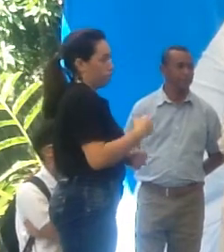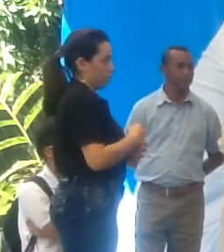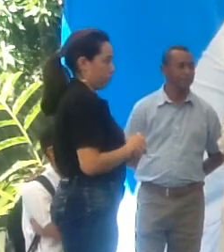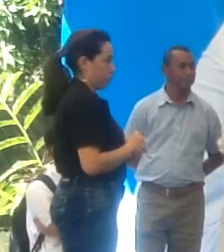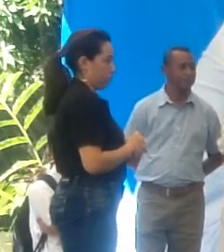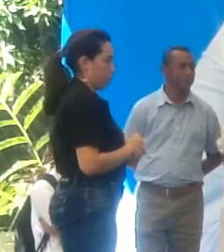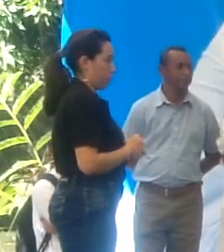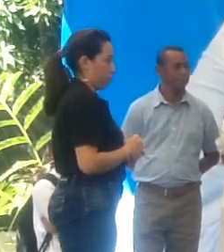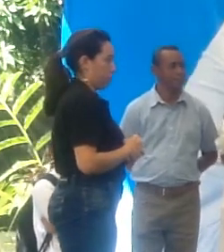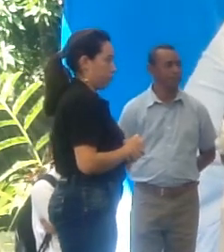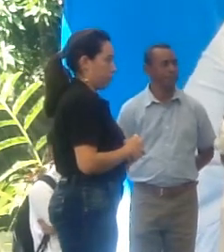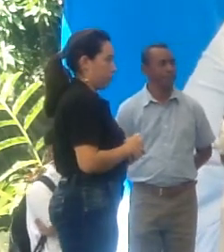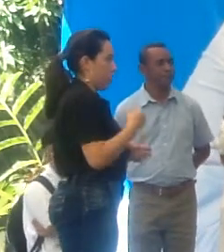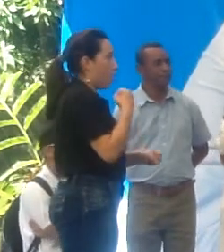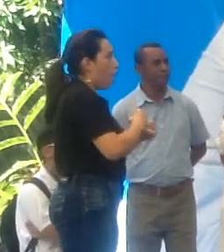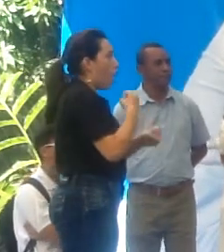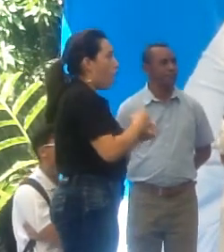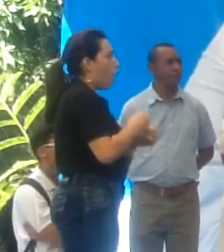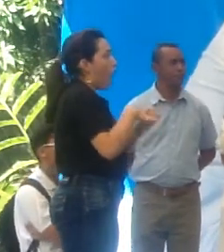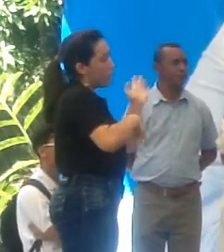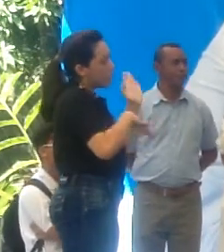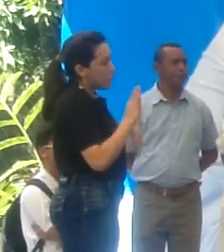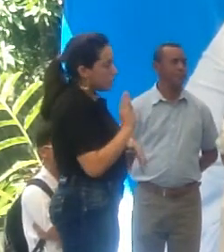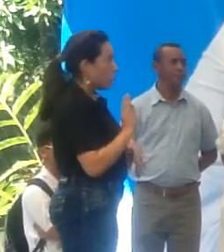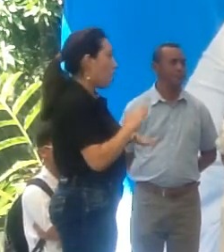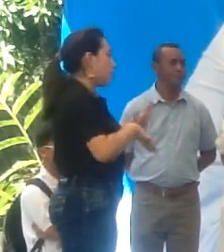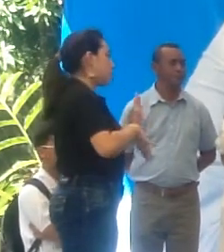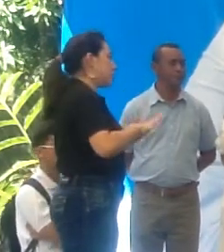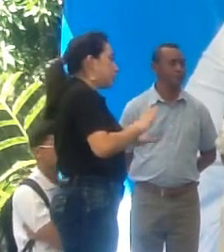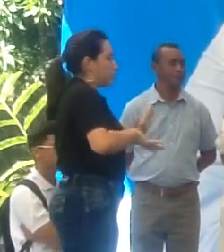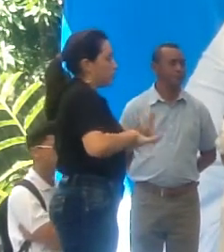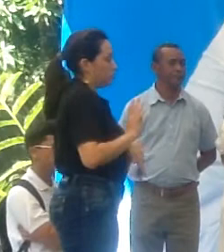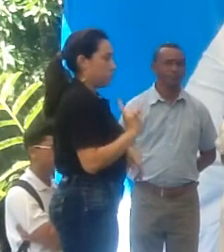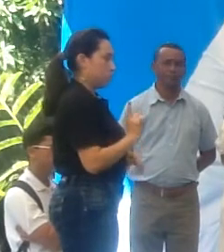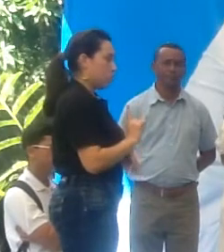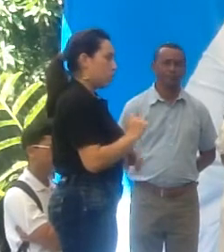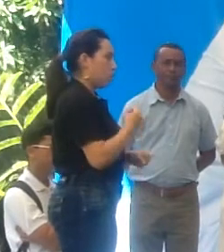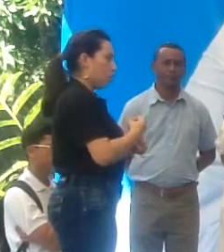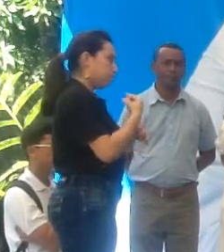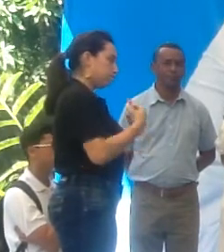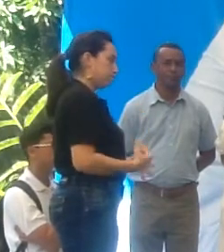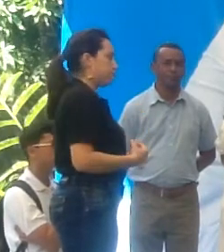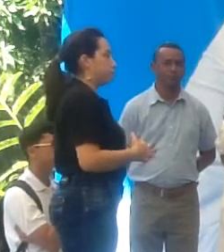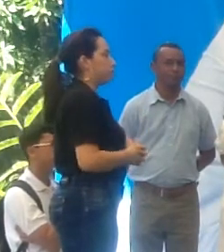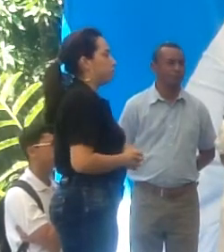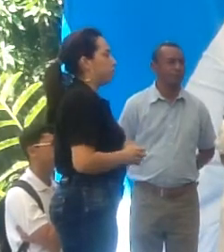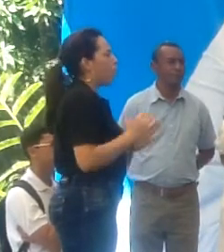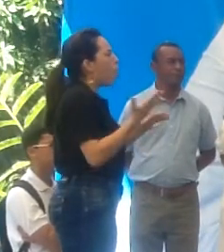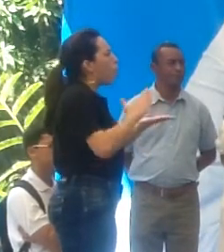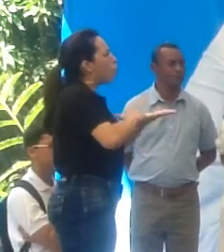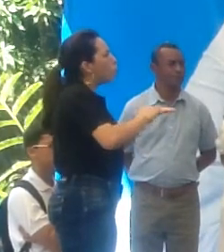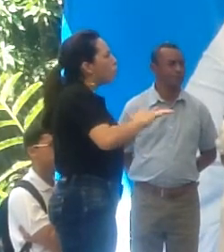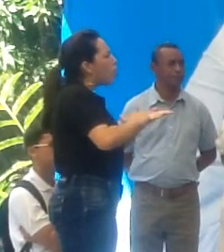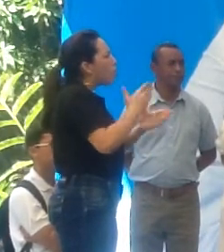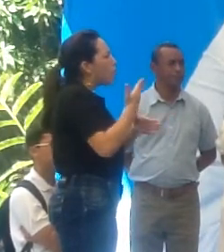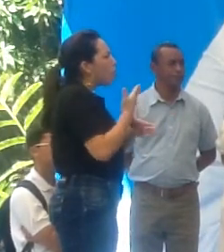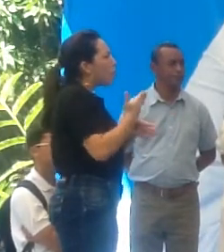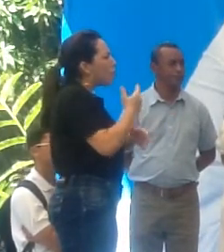un trabajo estable. ¿Cómo se va a resolver el problema del agua en Santa